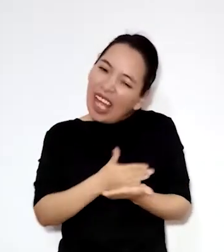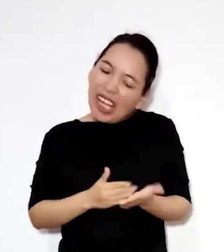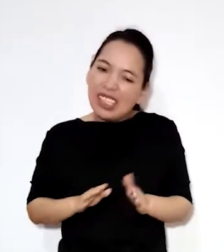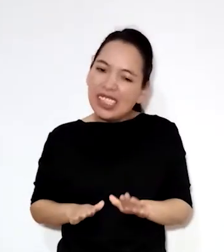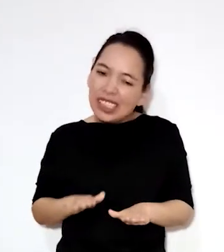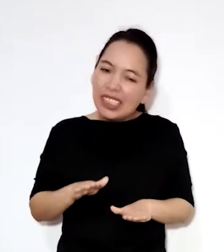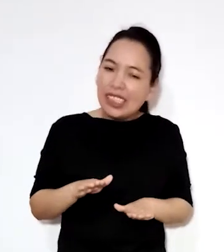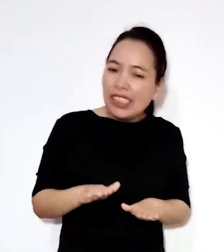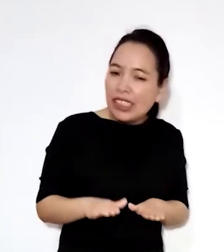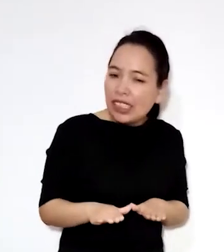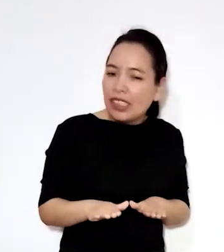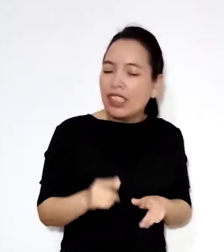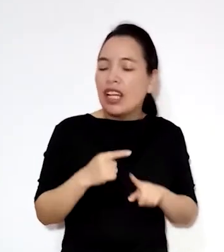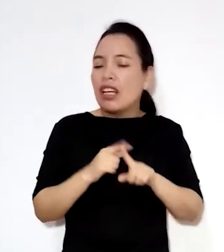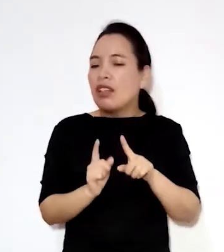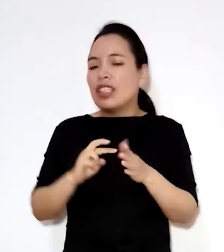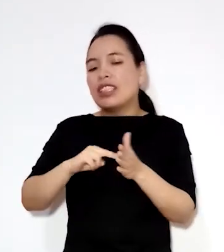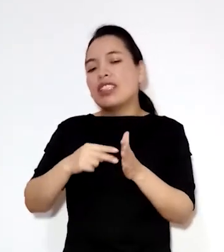las cuales